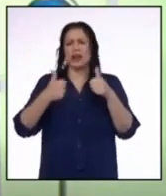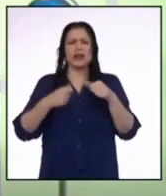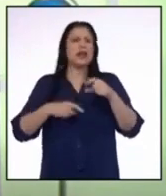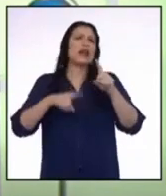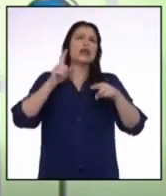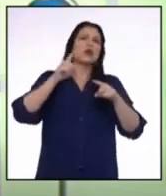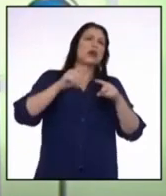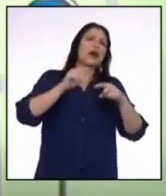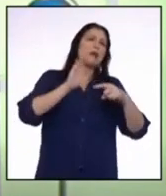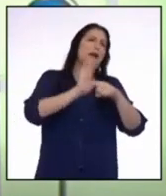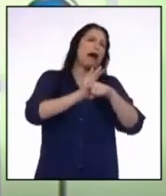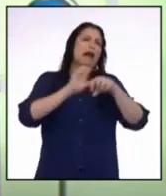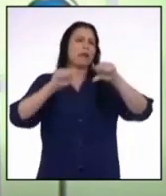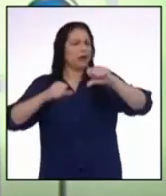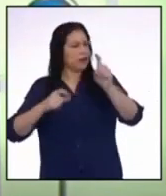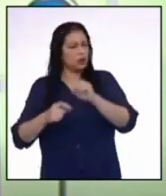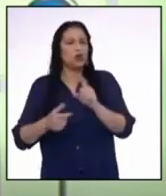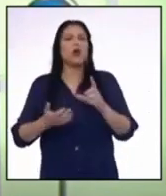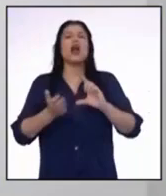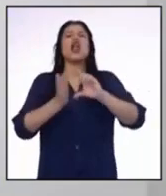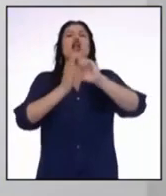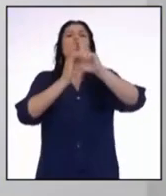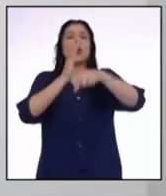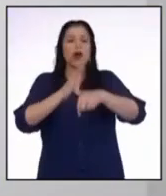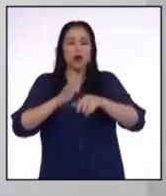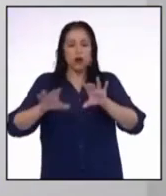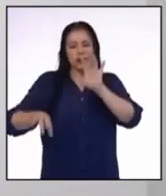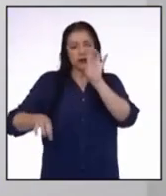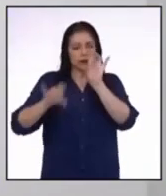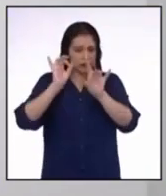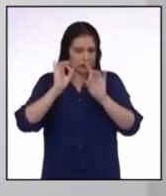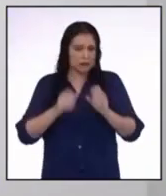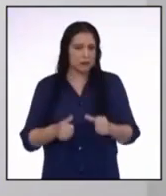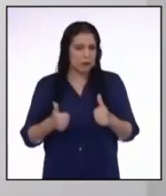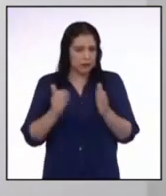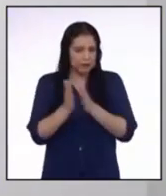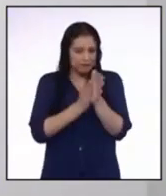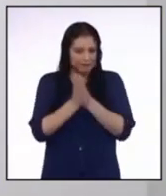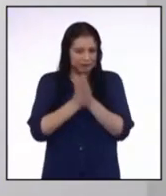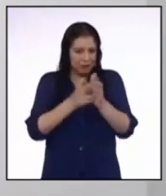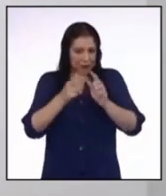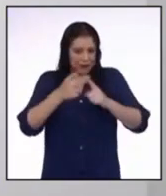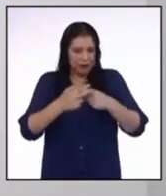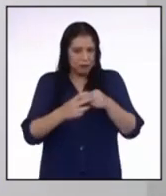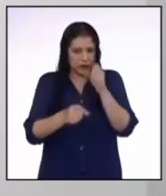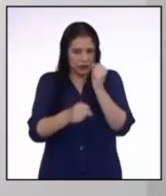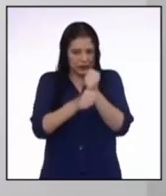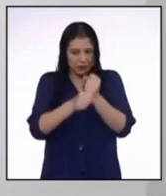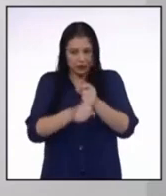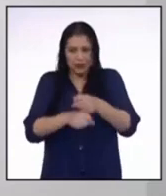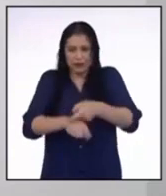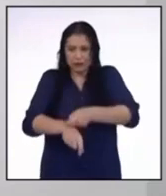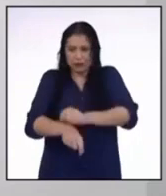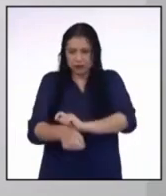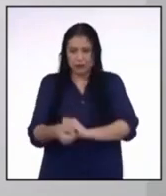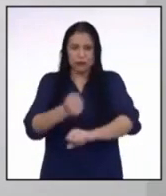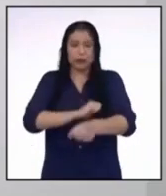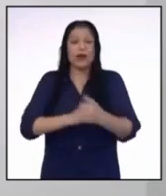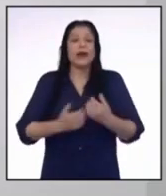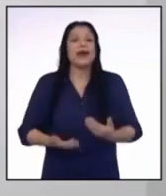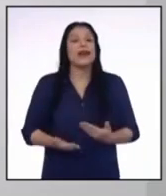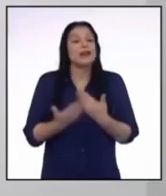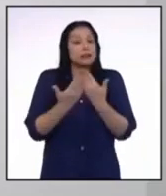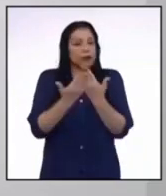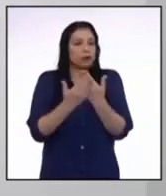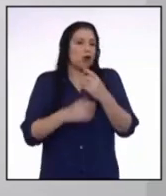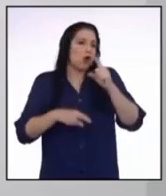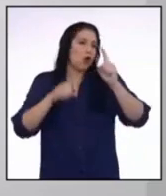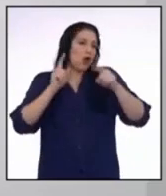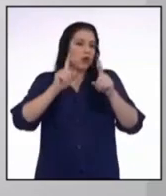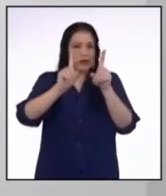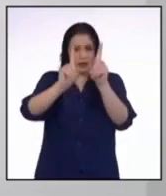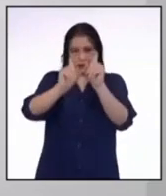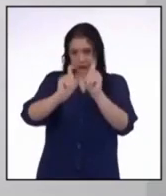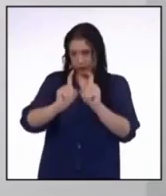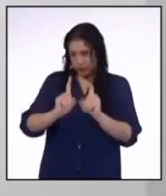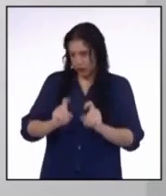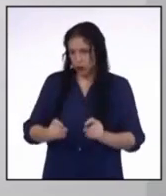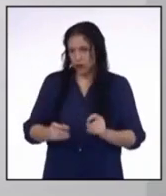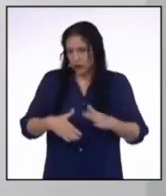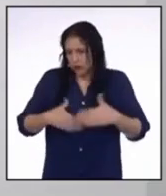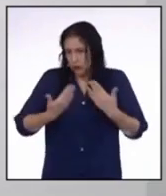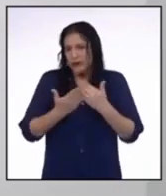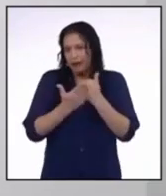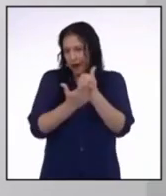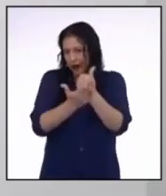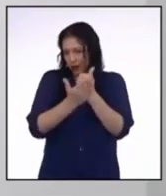buena. Después ya las seleccionaremos. Pues manos a la obra. Aquí les propongo algunas preguntas que